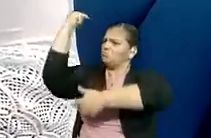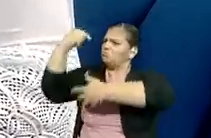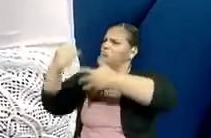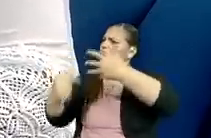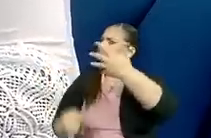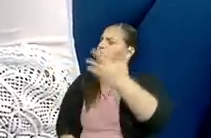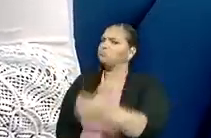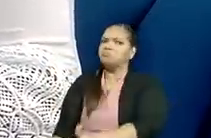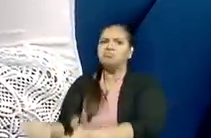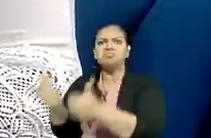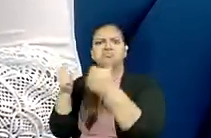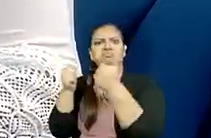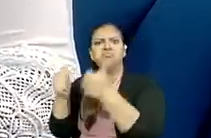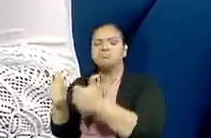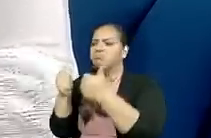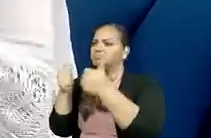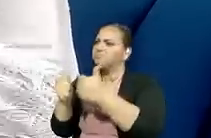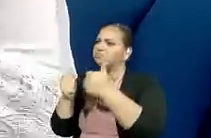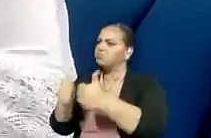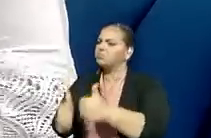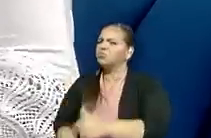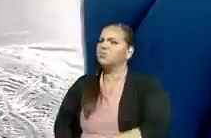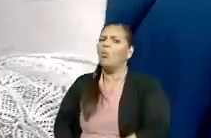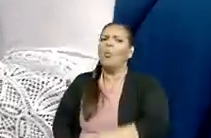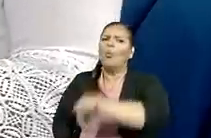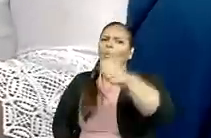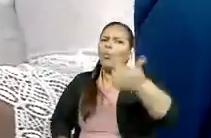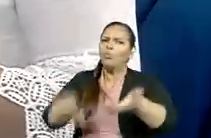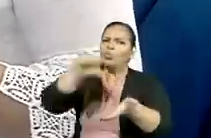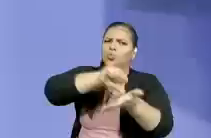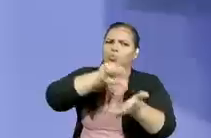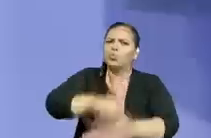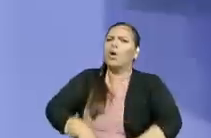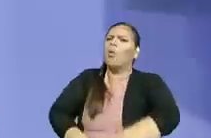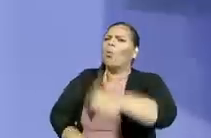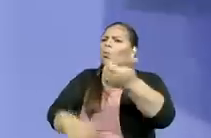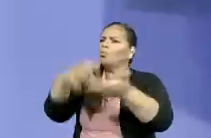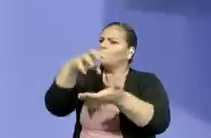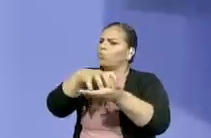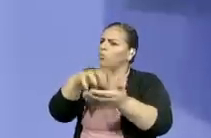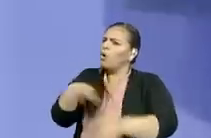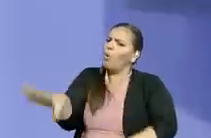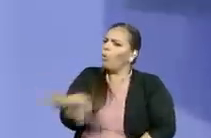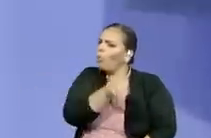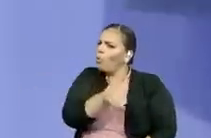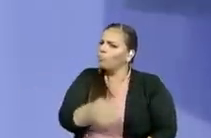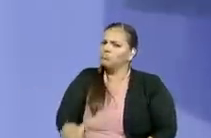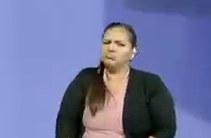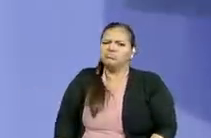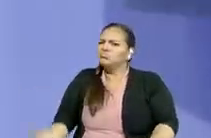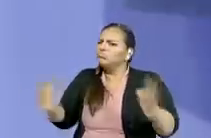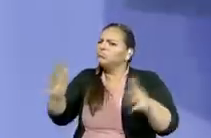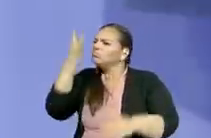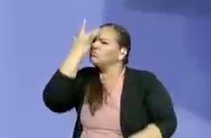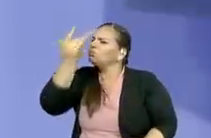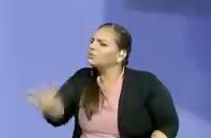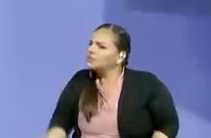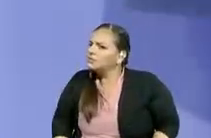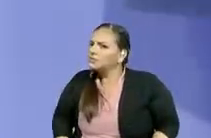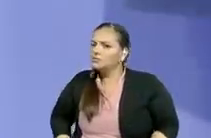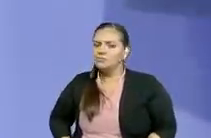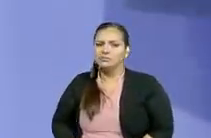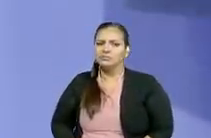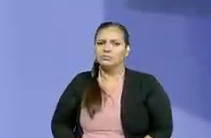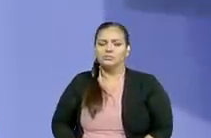usted la ha explicado a guisa de ejemplo, ¿por qué no se puede replicar lo mismo en el resto de ciudades del Ecuador? ¿Qué es lo que nos ha faltado? Eso tiene